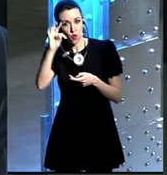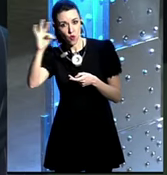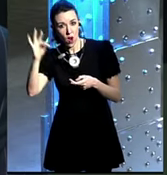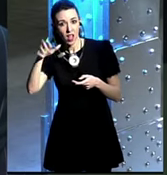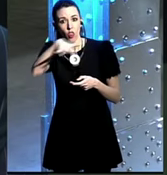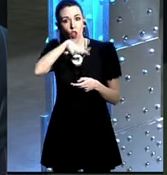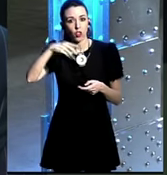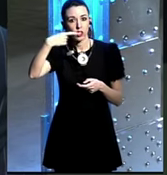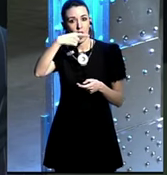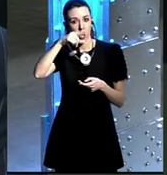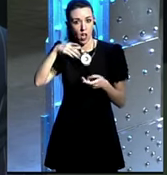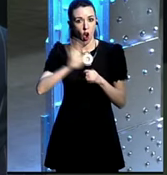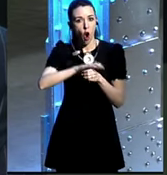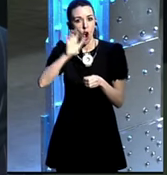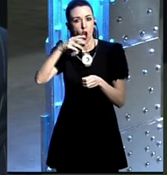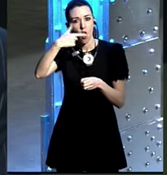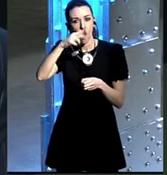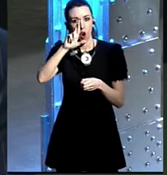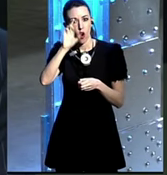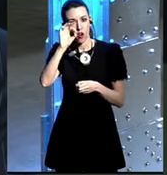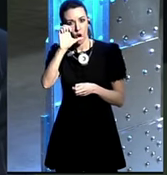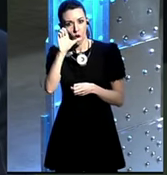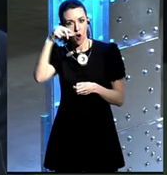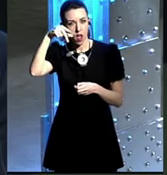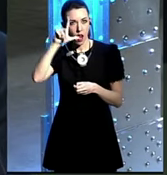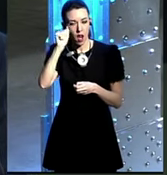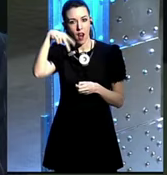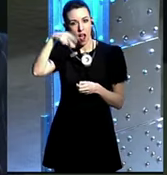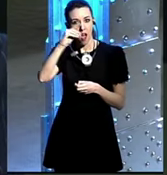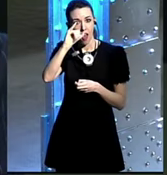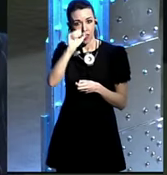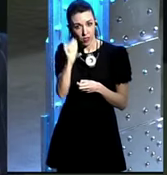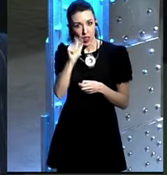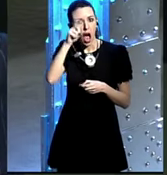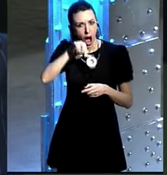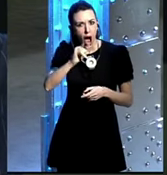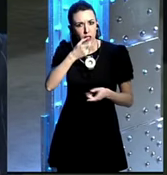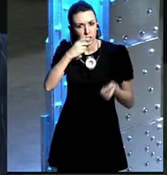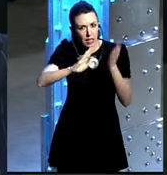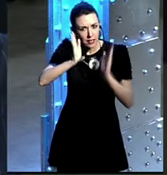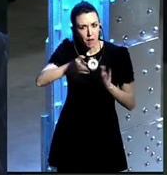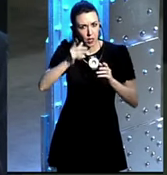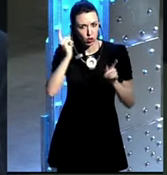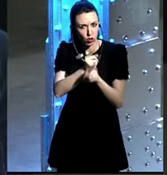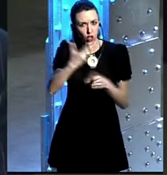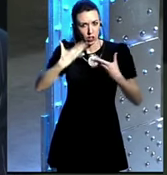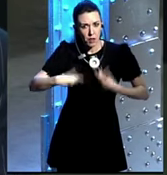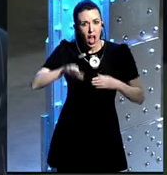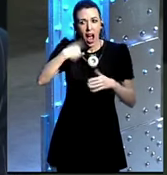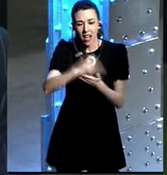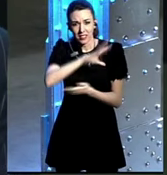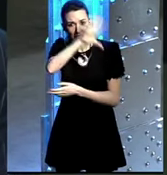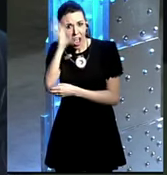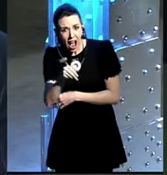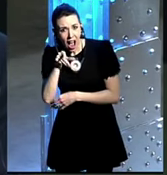hay rituales de depresión para el tratamiento de la depresión, incluso en África del Oeste, y fue a Camboya